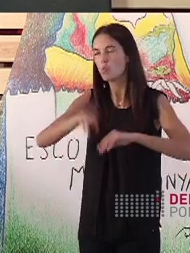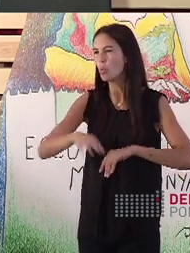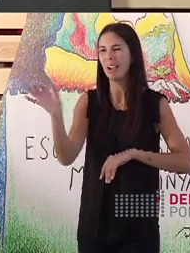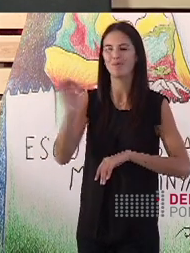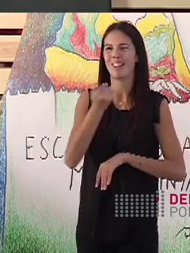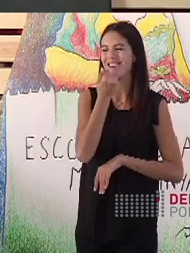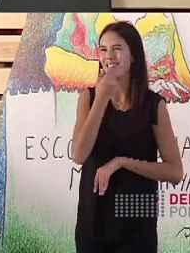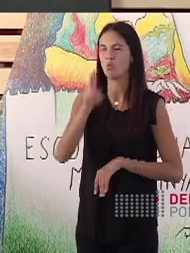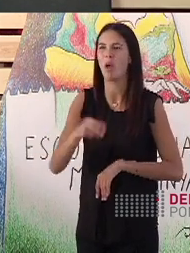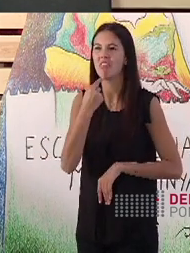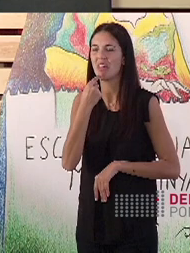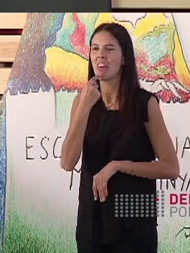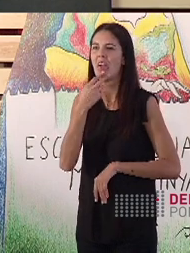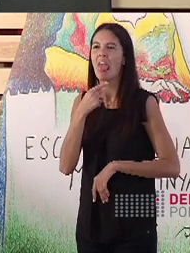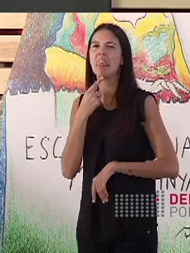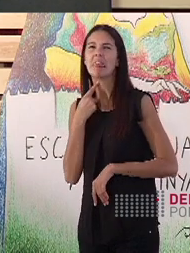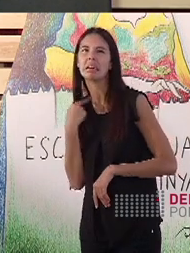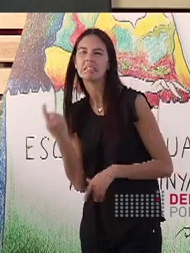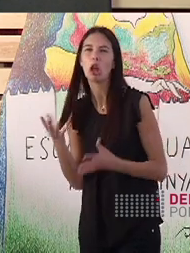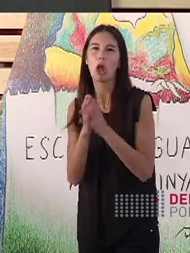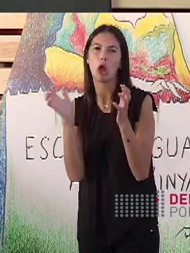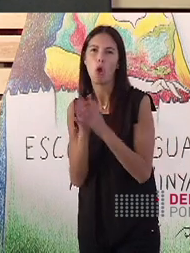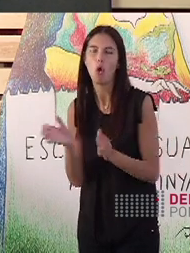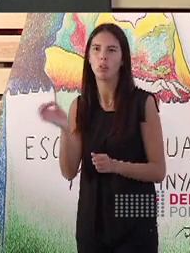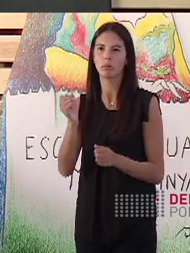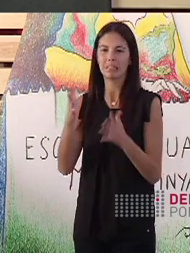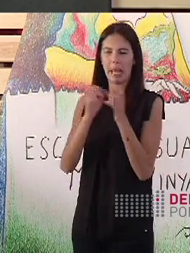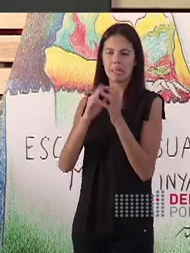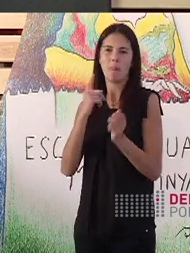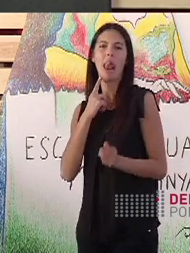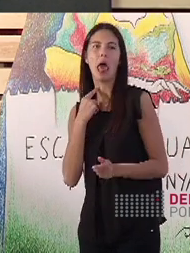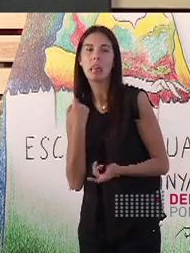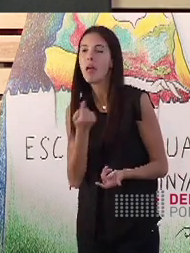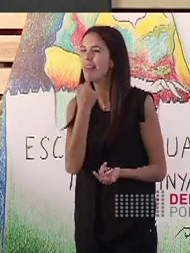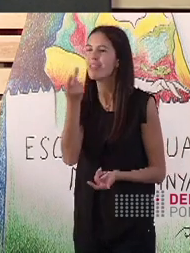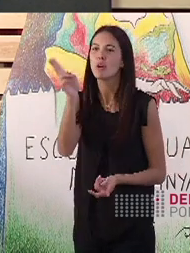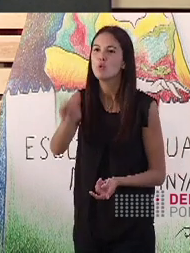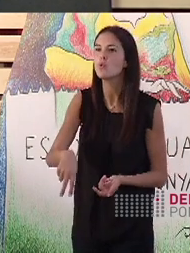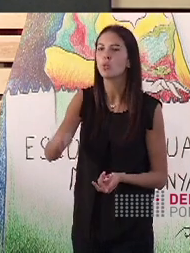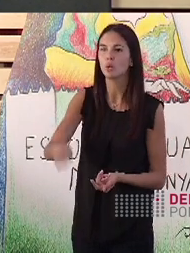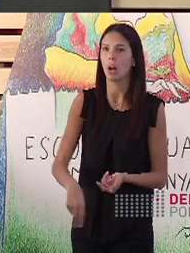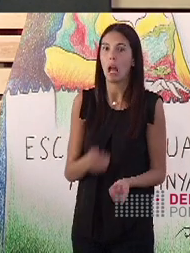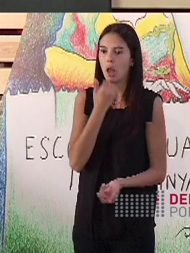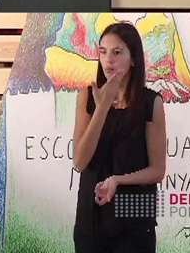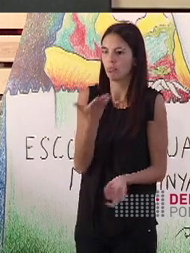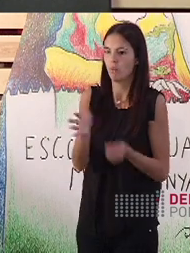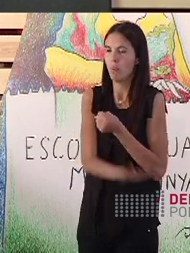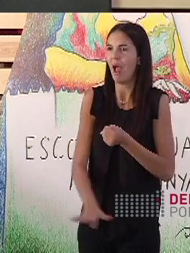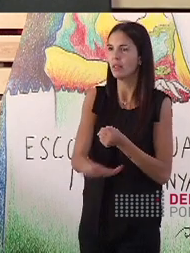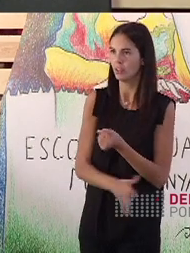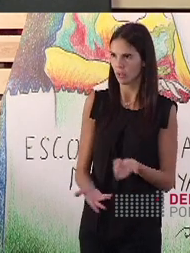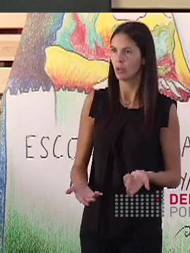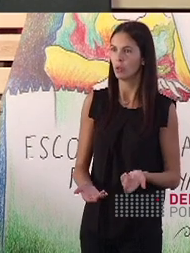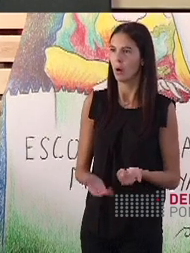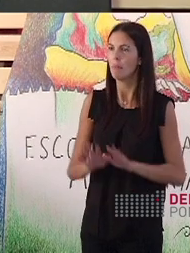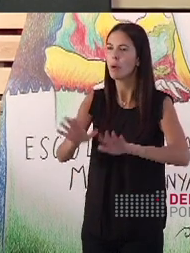sale deseo. Deseo, intención de dar placer, de recibir placer. nunca. O sea, algo tan básico, ¿no?